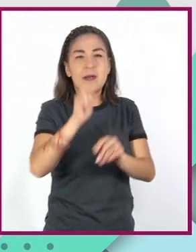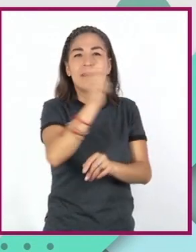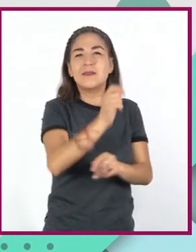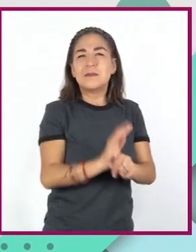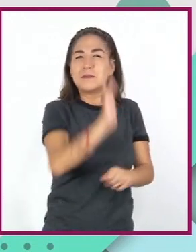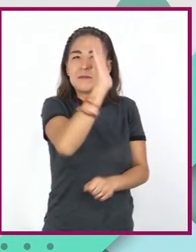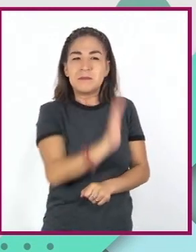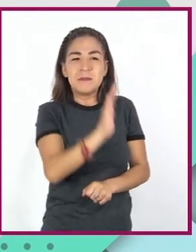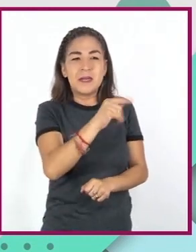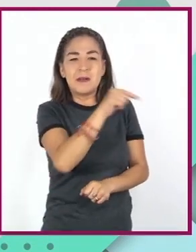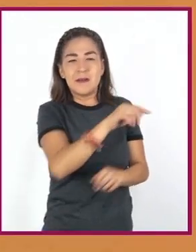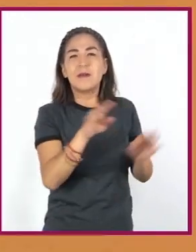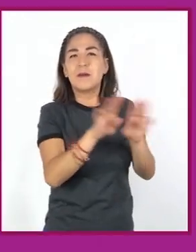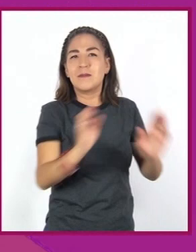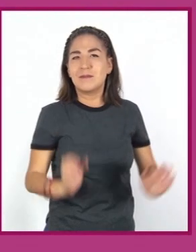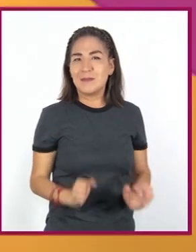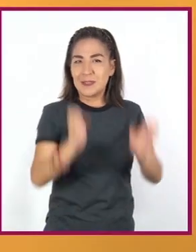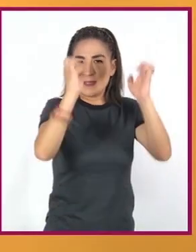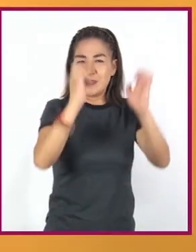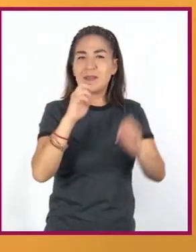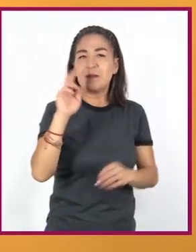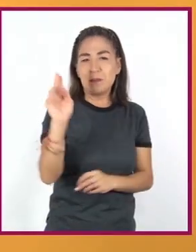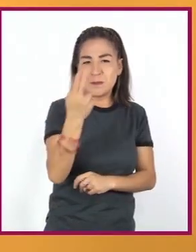asemeja la forma de la Torre de Rectoría?